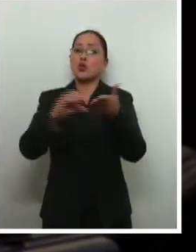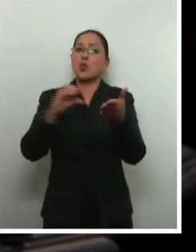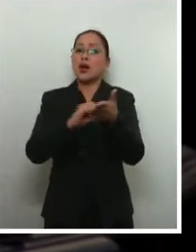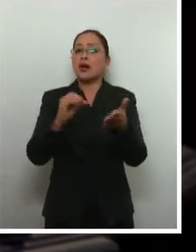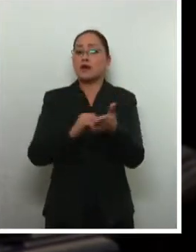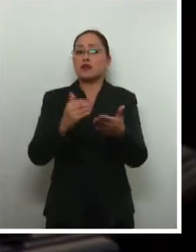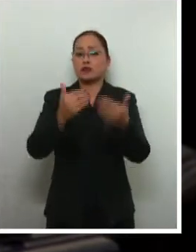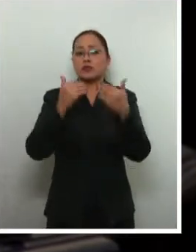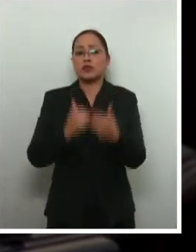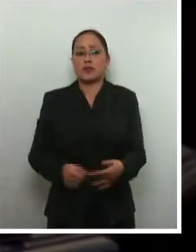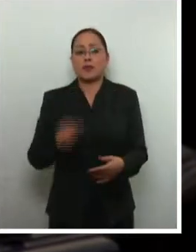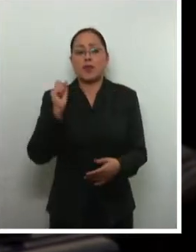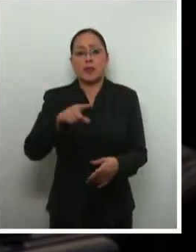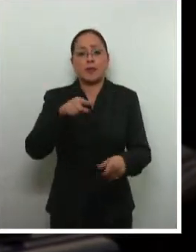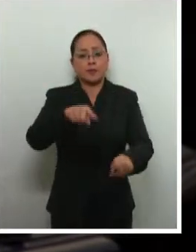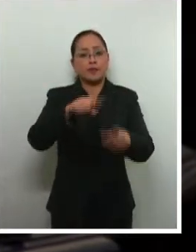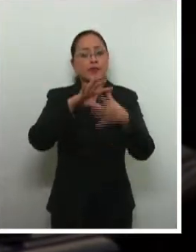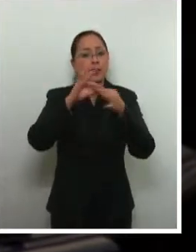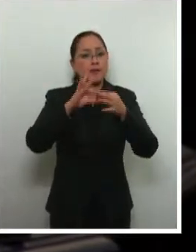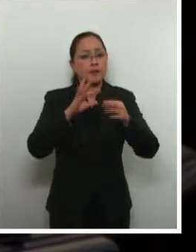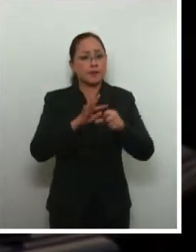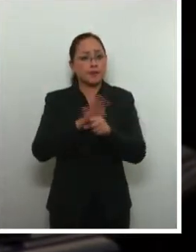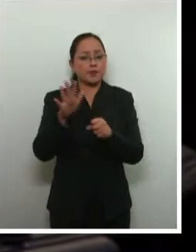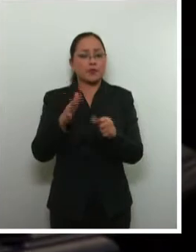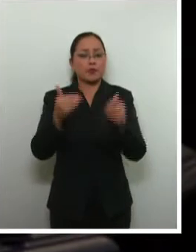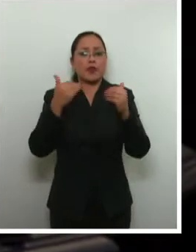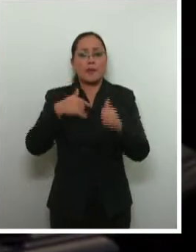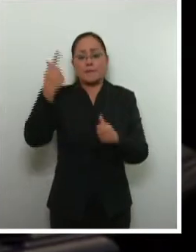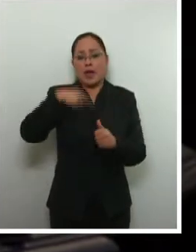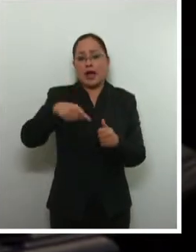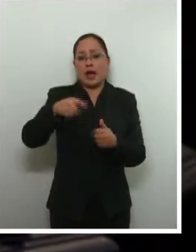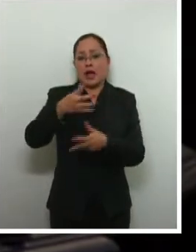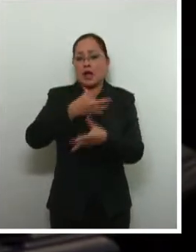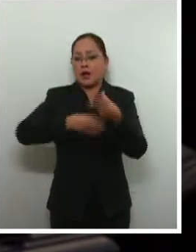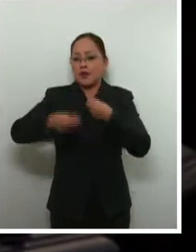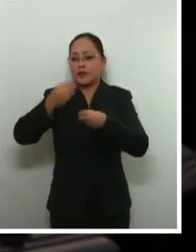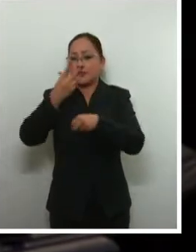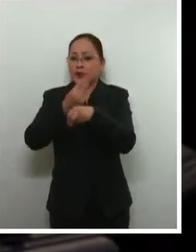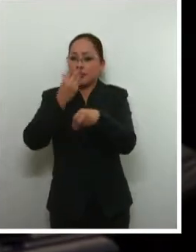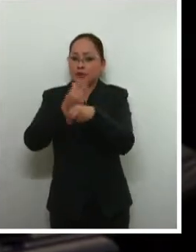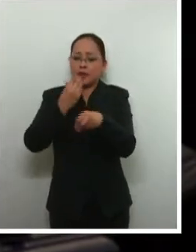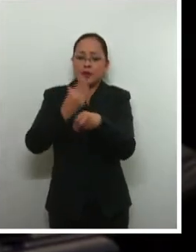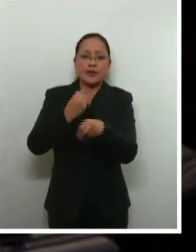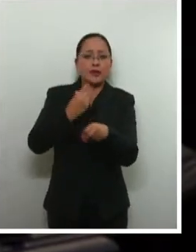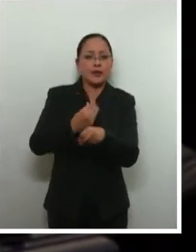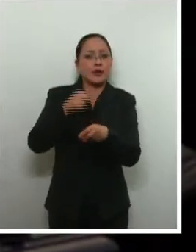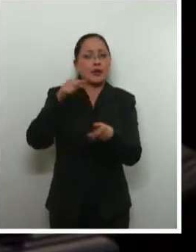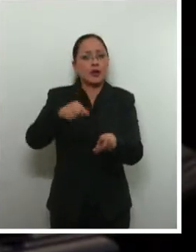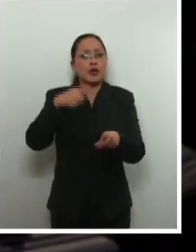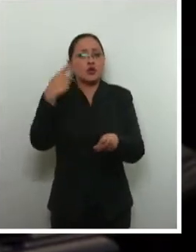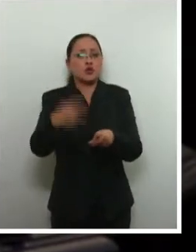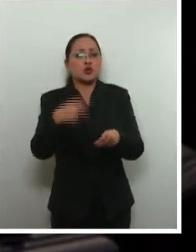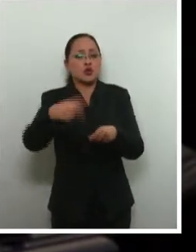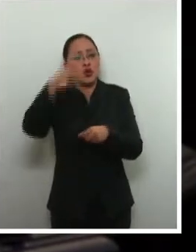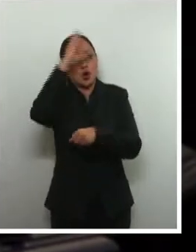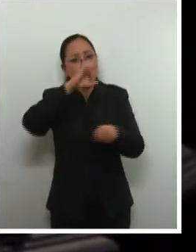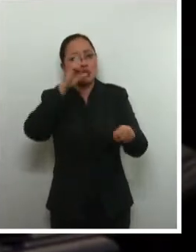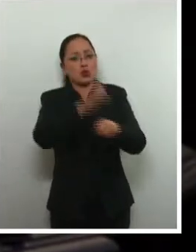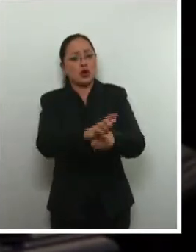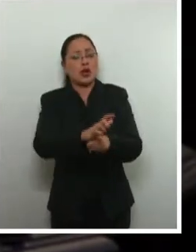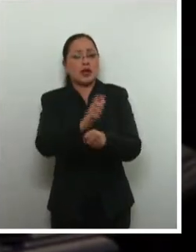el siguiente, que señala: para la recuperación y rehabilitación del patrimonio